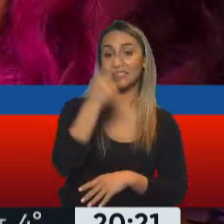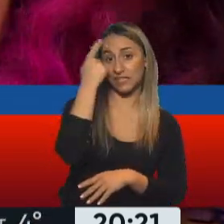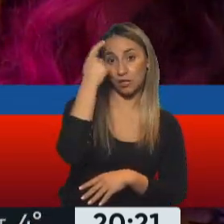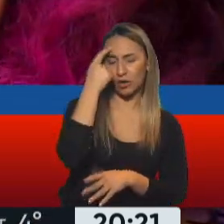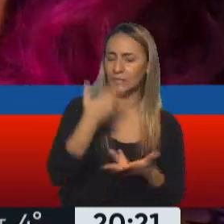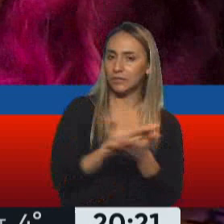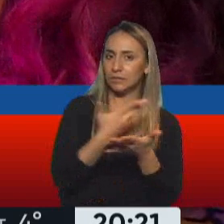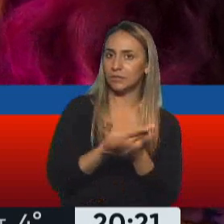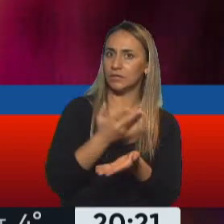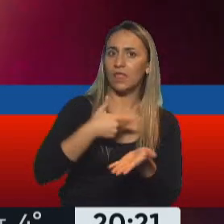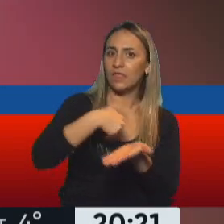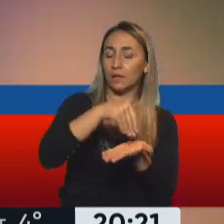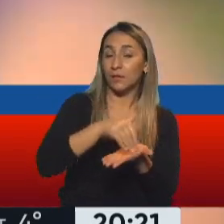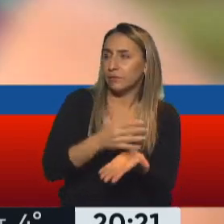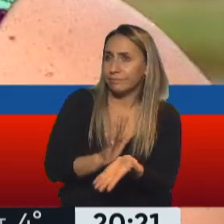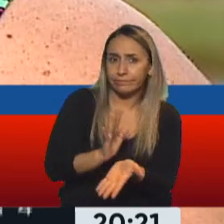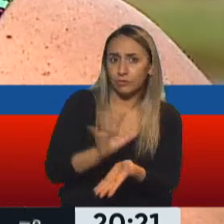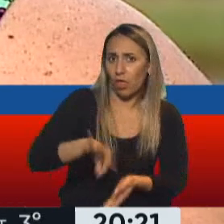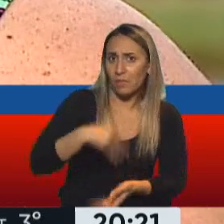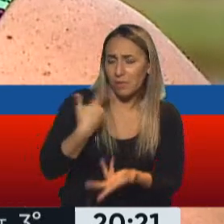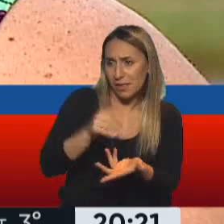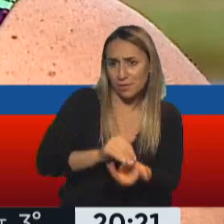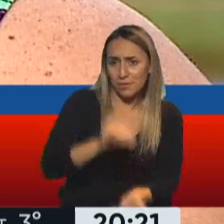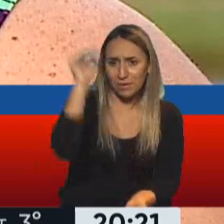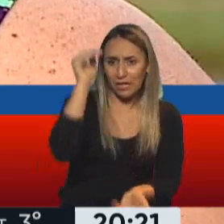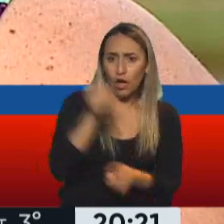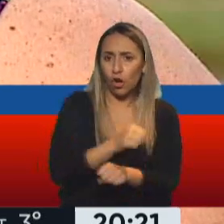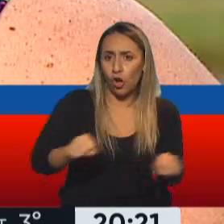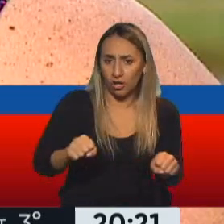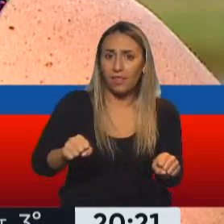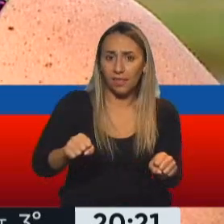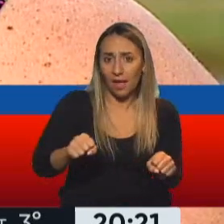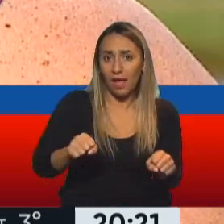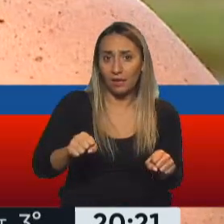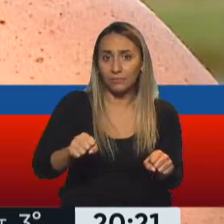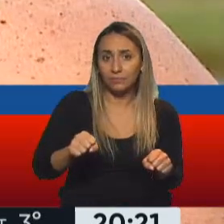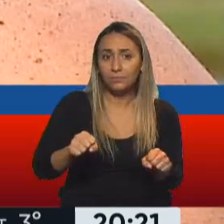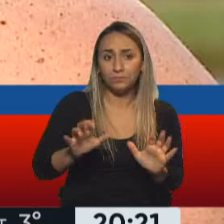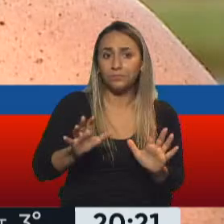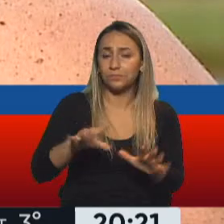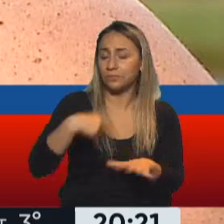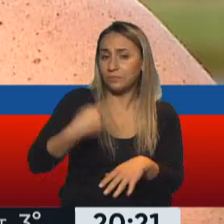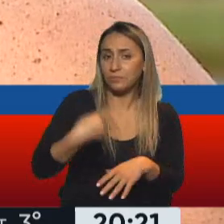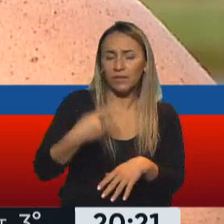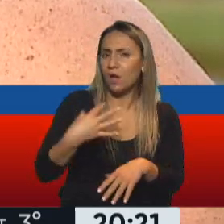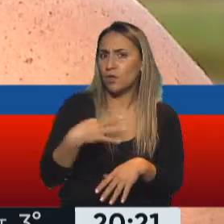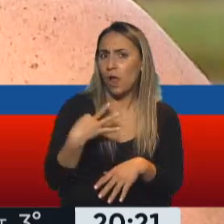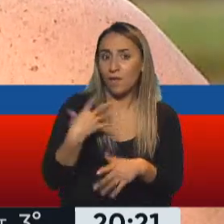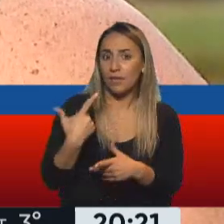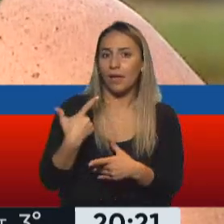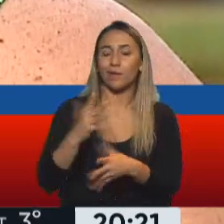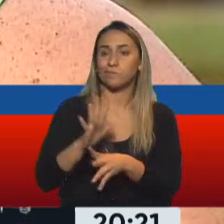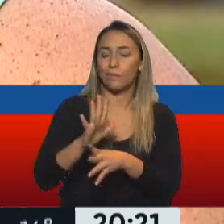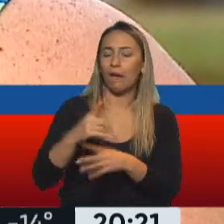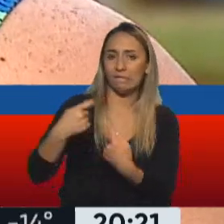desde que tiene memoria. Toda mi vida fui gorda desde pequeña. Toda la vida trataron de normalizarme